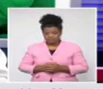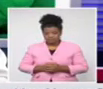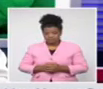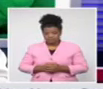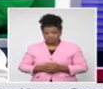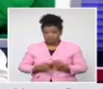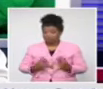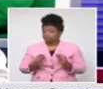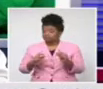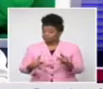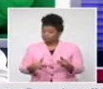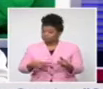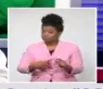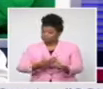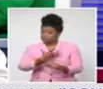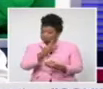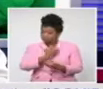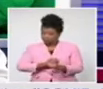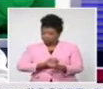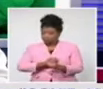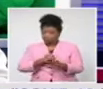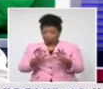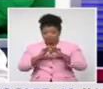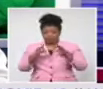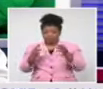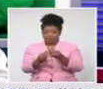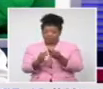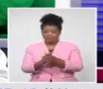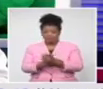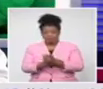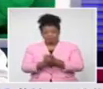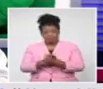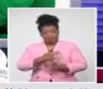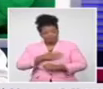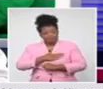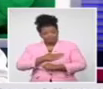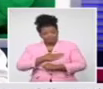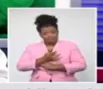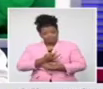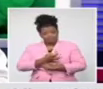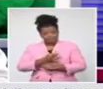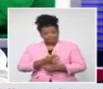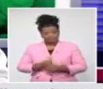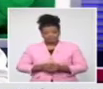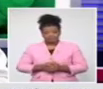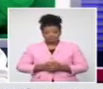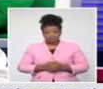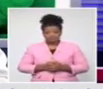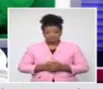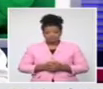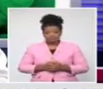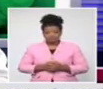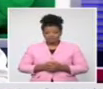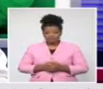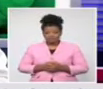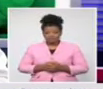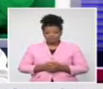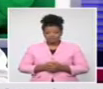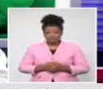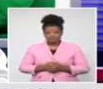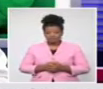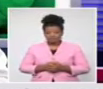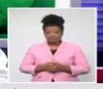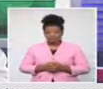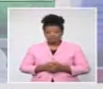lo lamentamos mucho y damos las condolencias a todos los familiares y amistades. De esta forma, Cuba, con